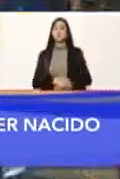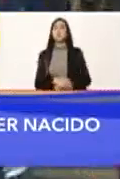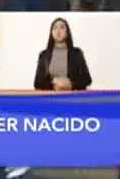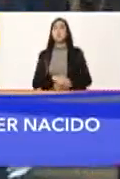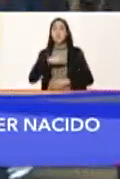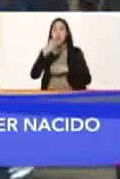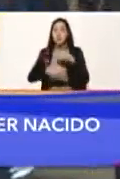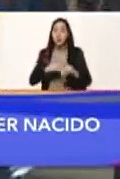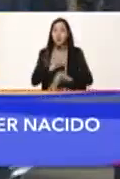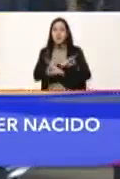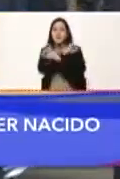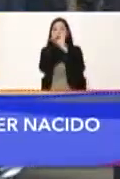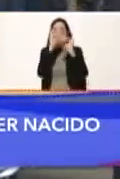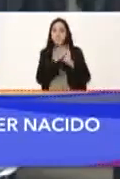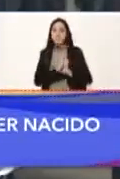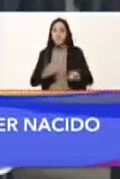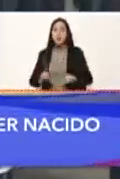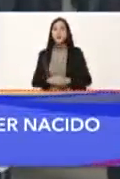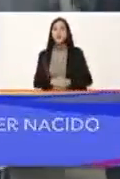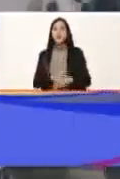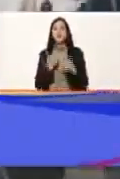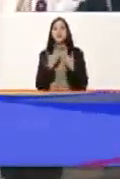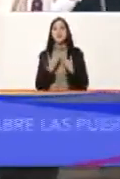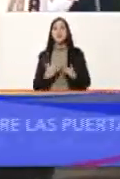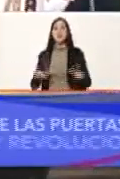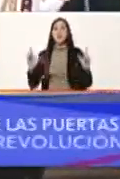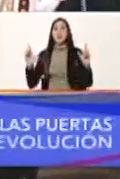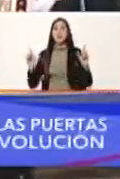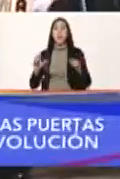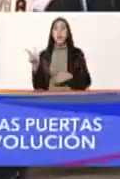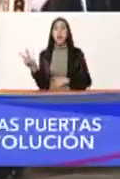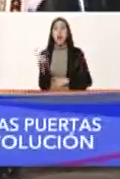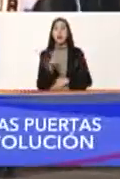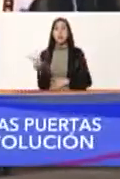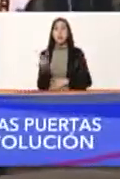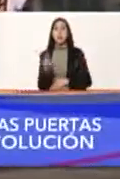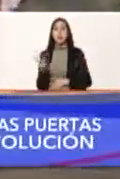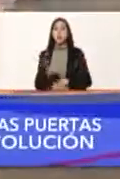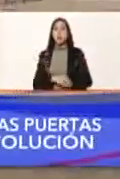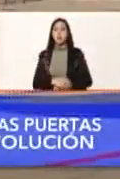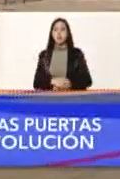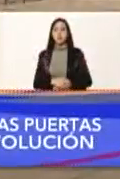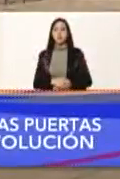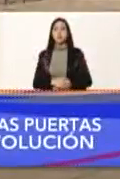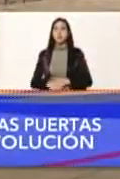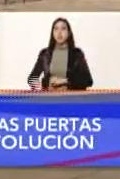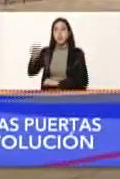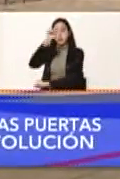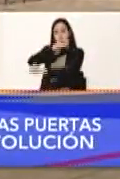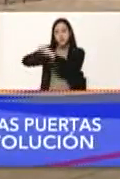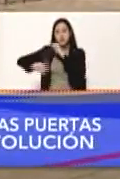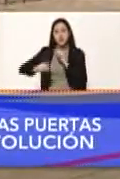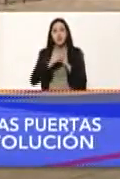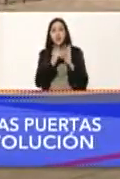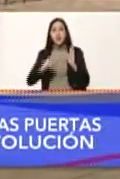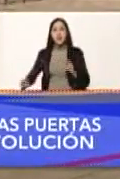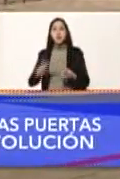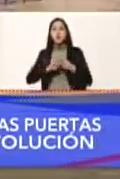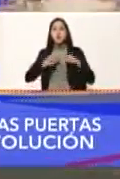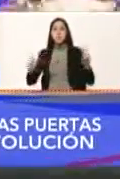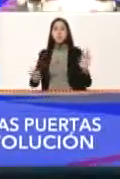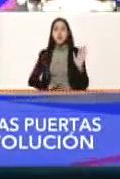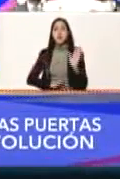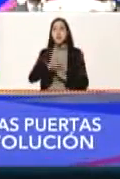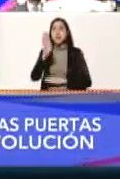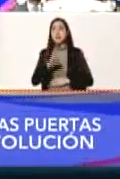hacer feliz, libre a Venezuela, defender su derecho a la paz, al desarrollo